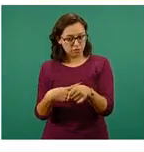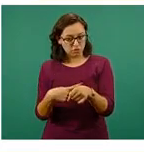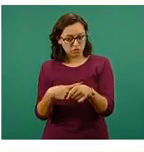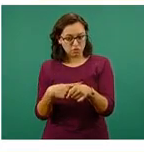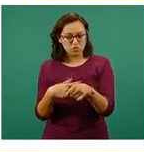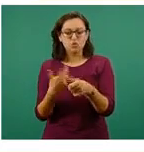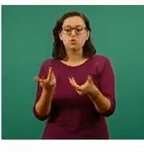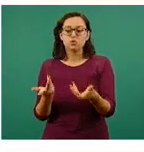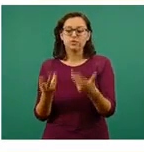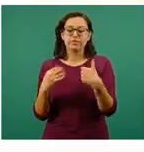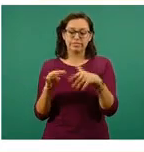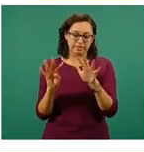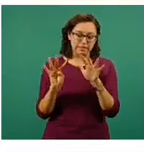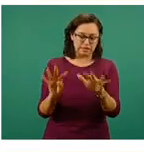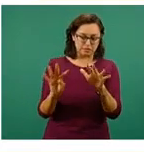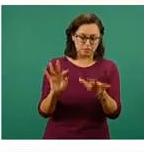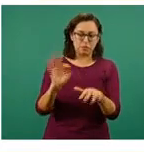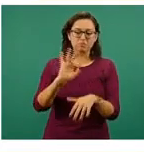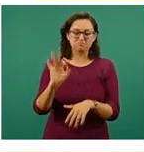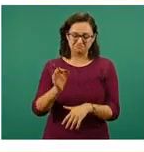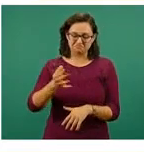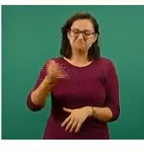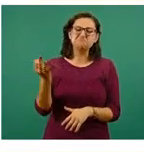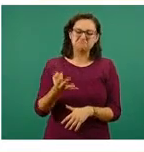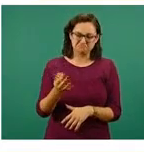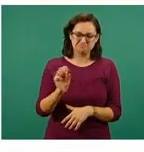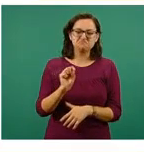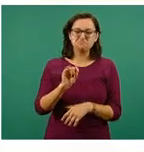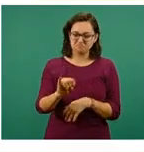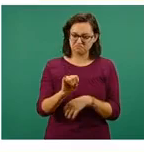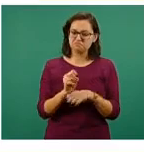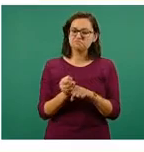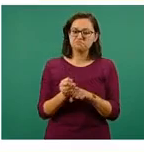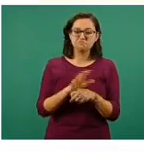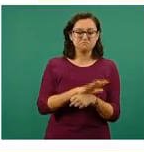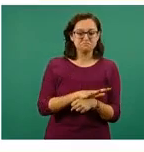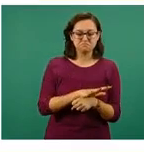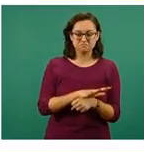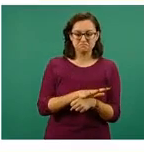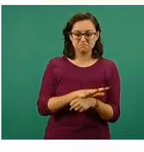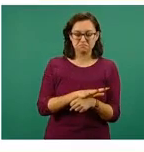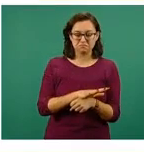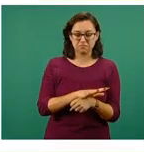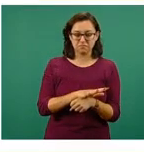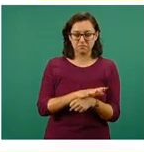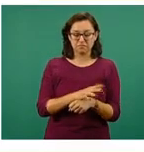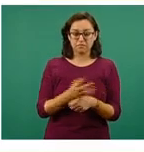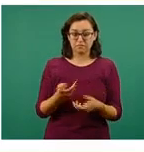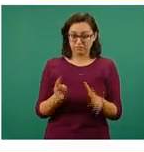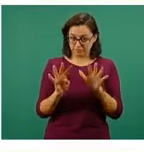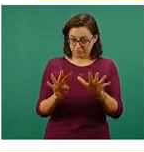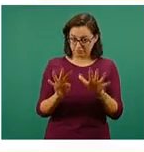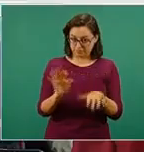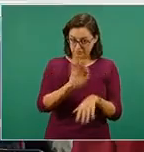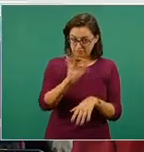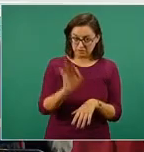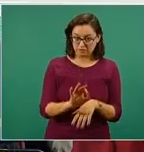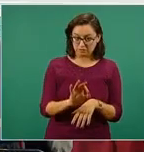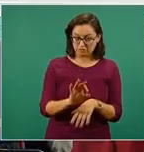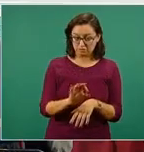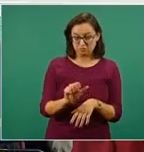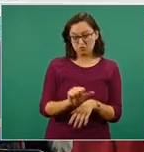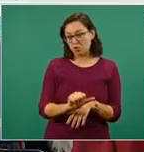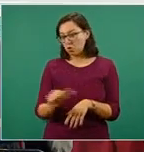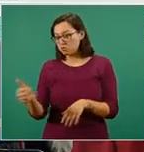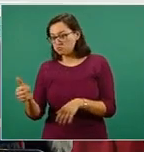el 19% tenían un resultado positivo. El resto eran o